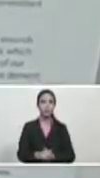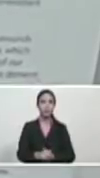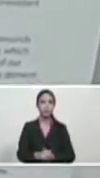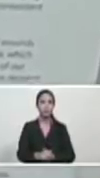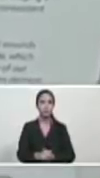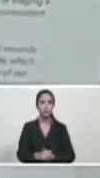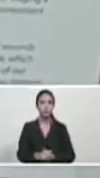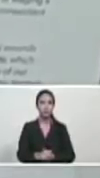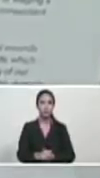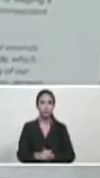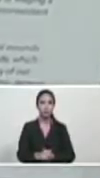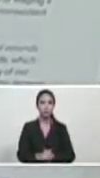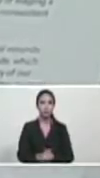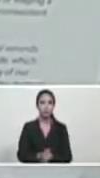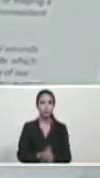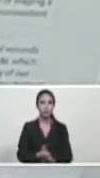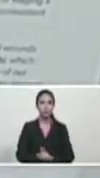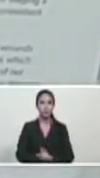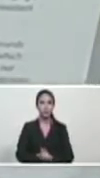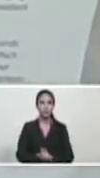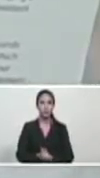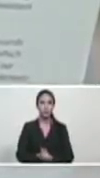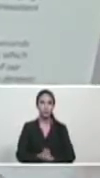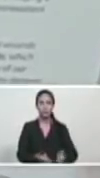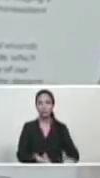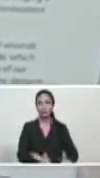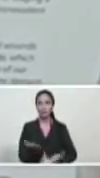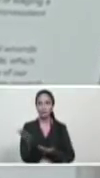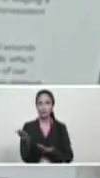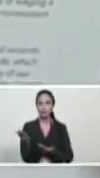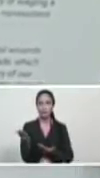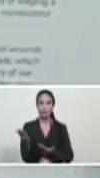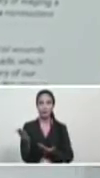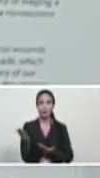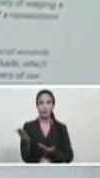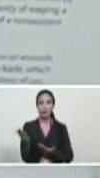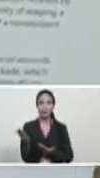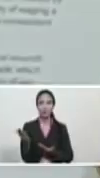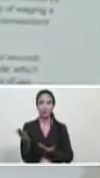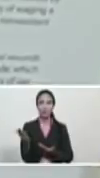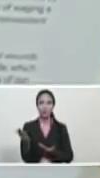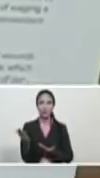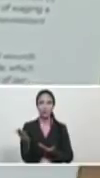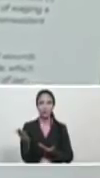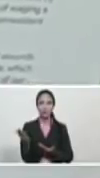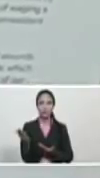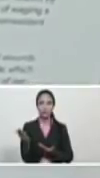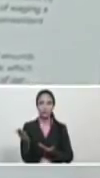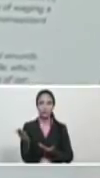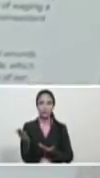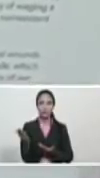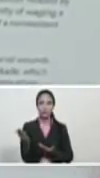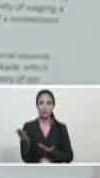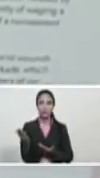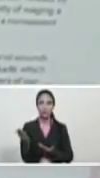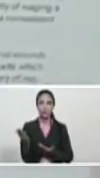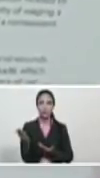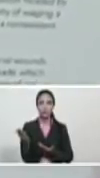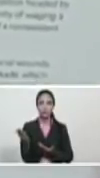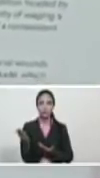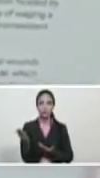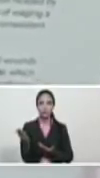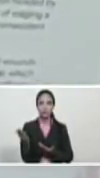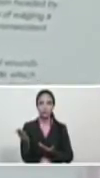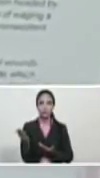Rexing. Venezuela President Nicolás Maduro open letter on the appropriate